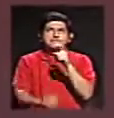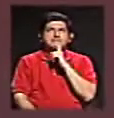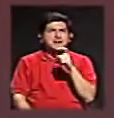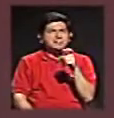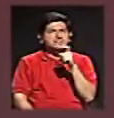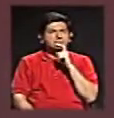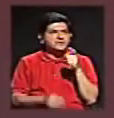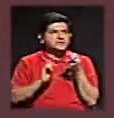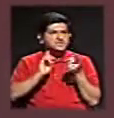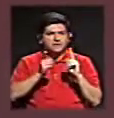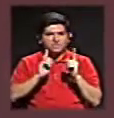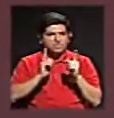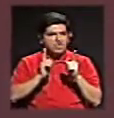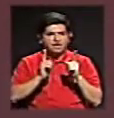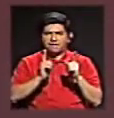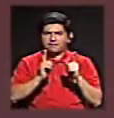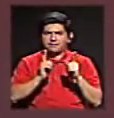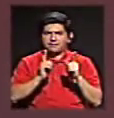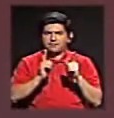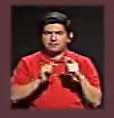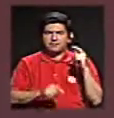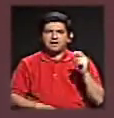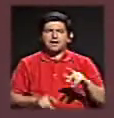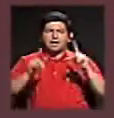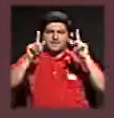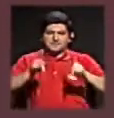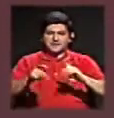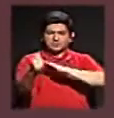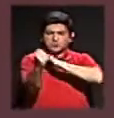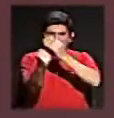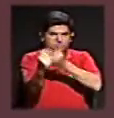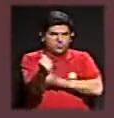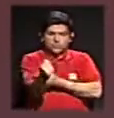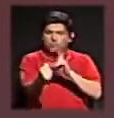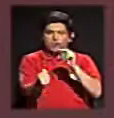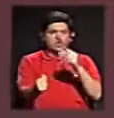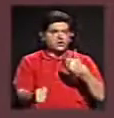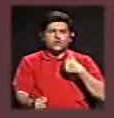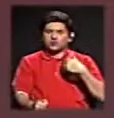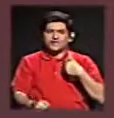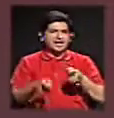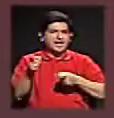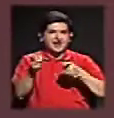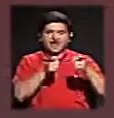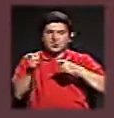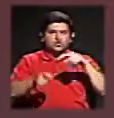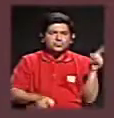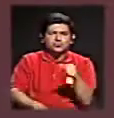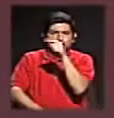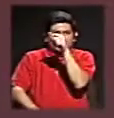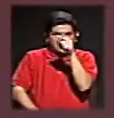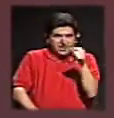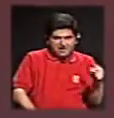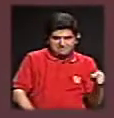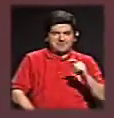crítico es que los poderosos no ejerzan el poder de veto que tienen